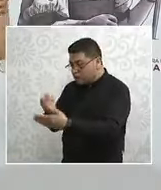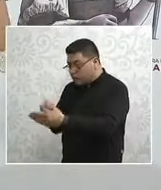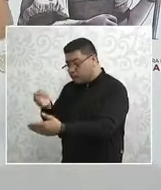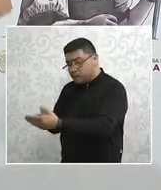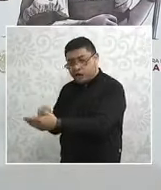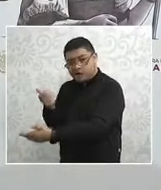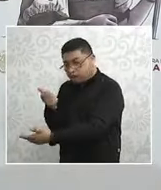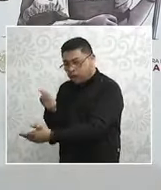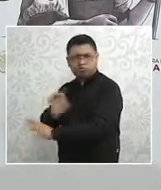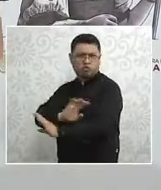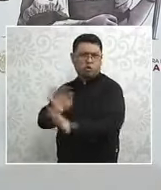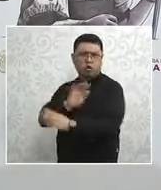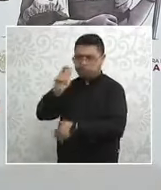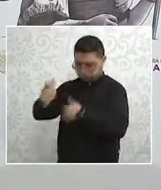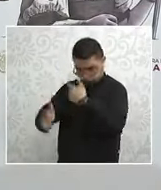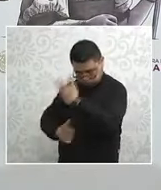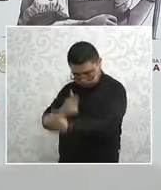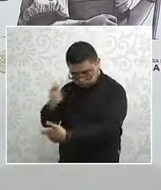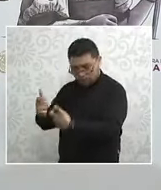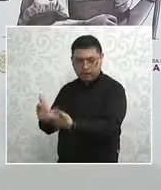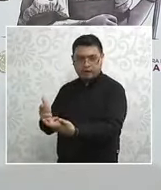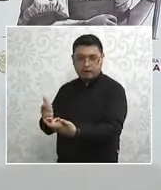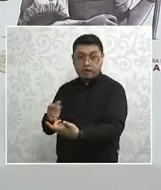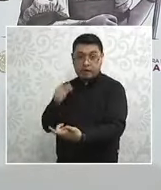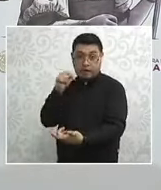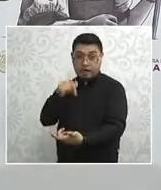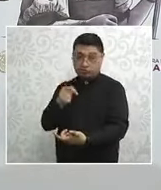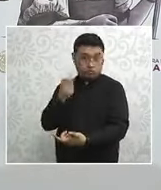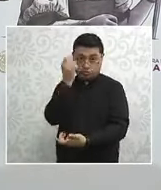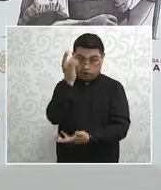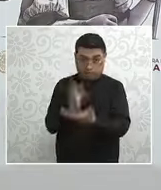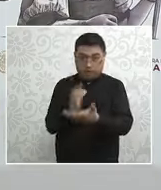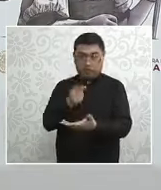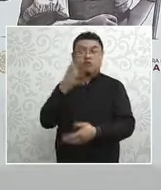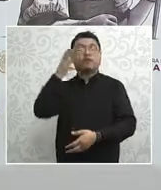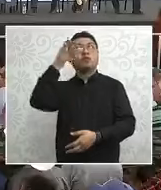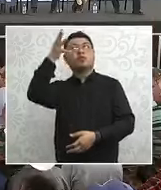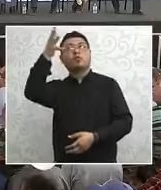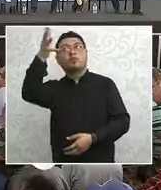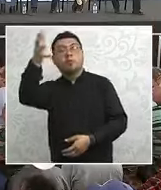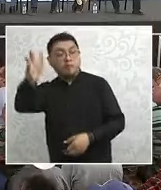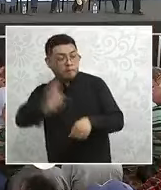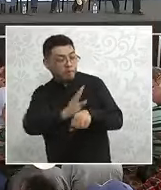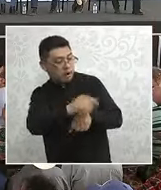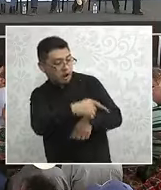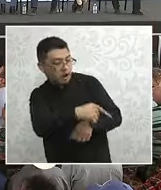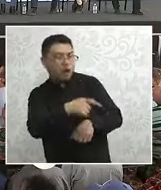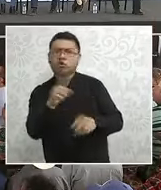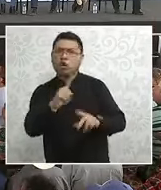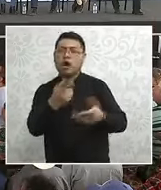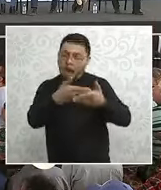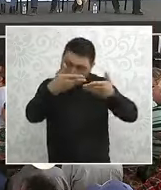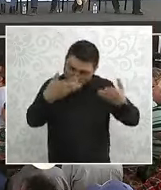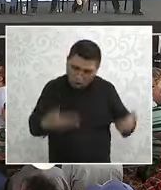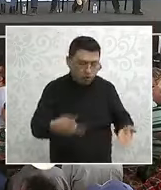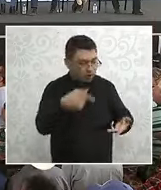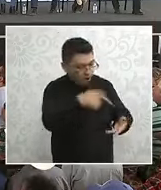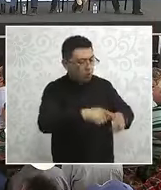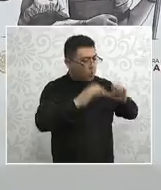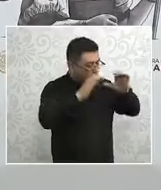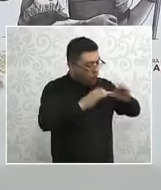no solo son el futuro como dicen son el presente nosotros tenemos que cuidar a nuestros niños y a nuestras niñas por